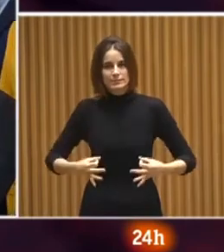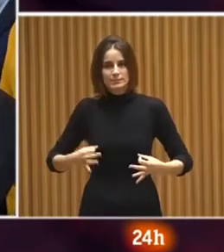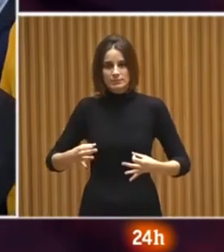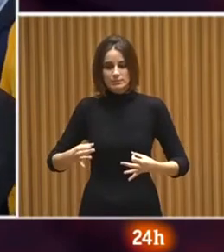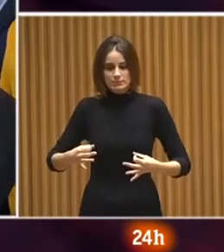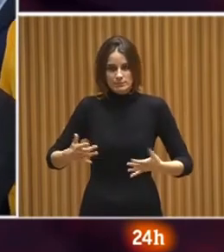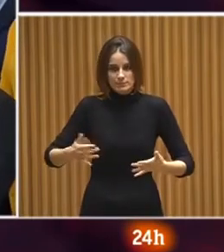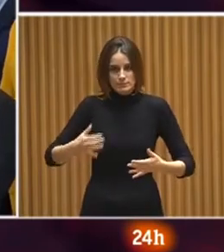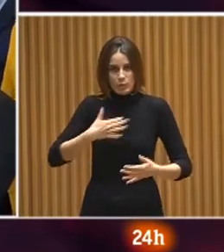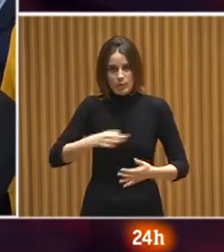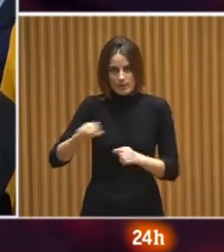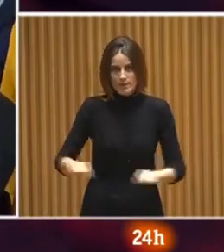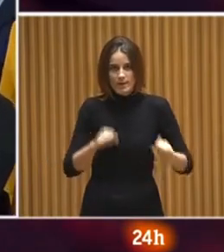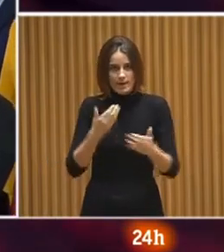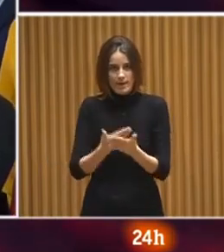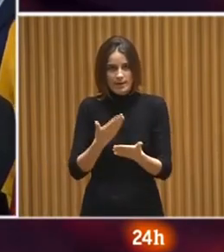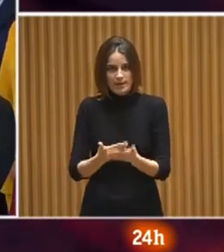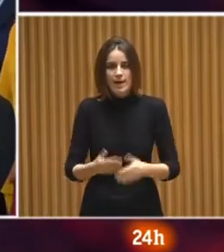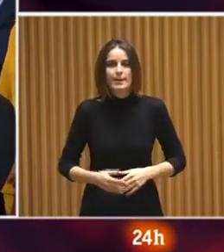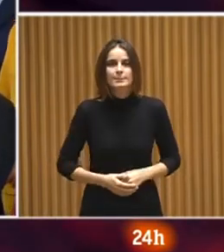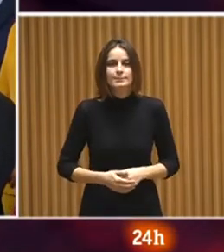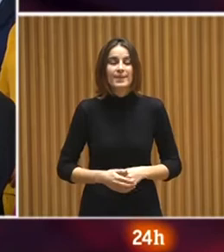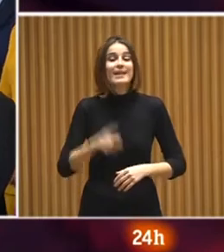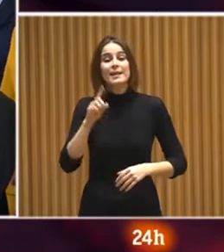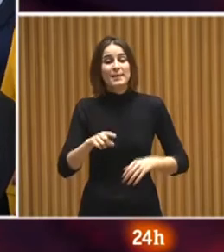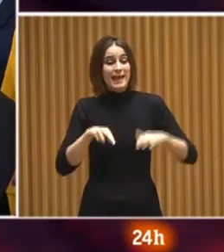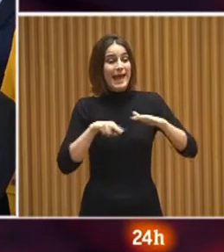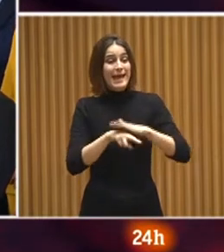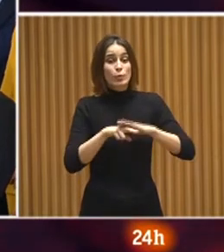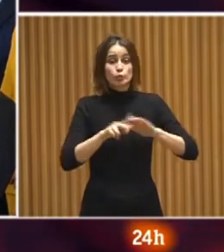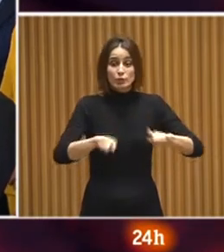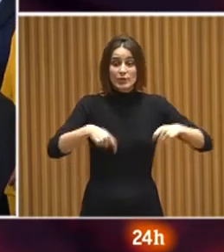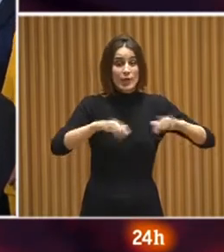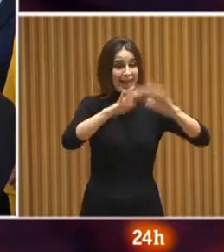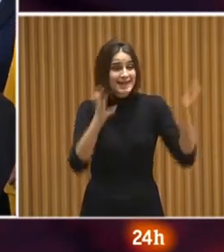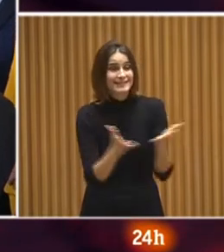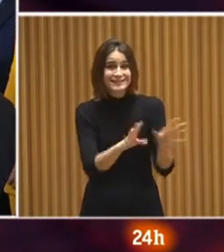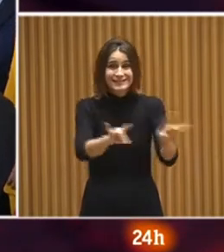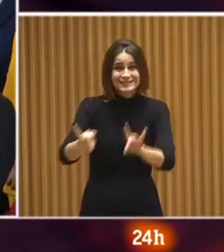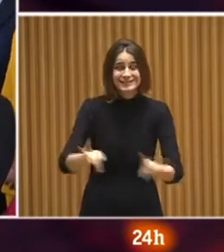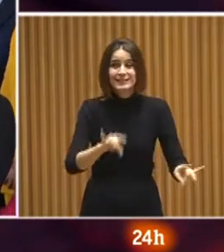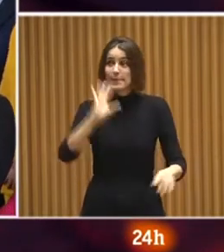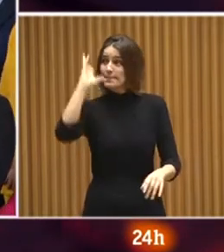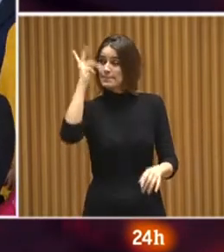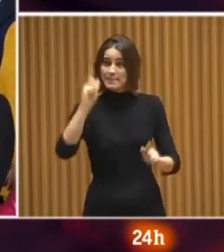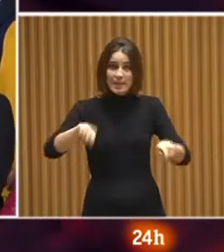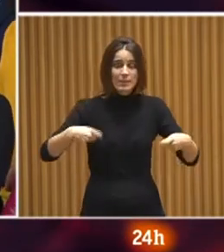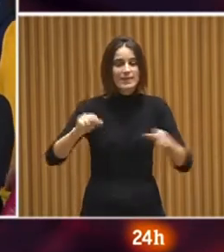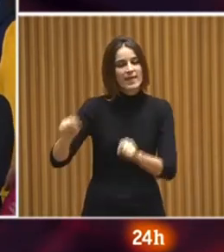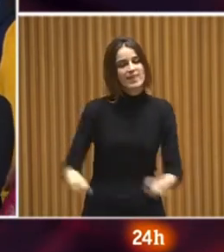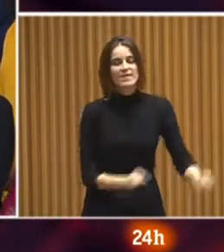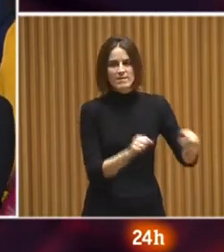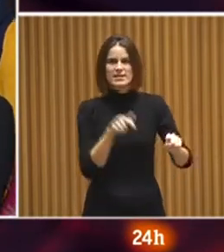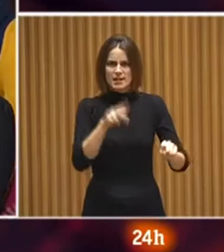recursos naturales y la defensa del medio ambiente. Por ello, ahora que se está celebrando la Cumbre del Clima en Madrid, a pocos kilómetros de